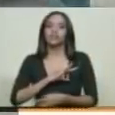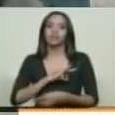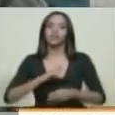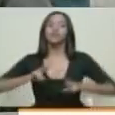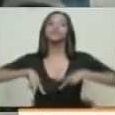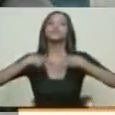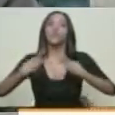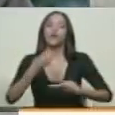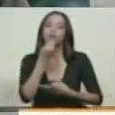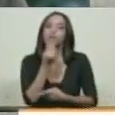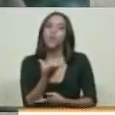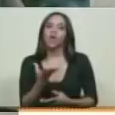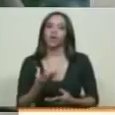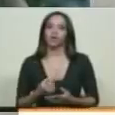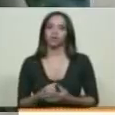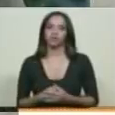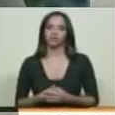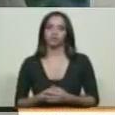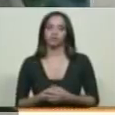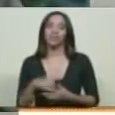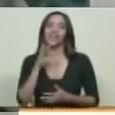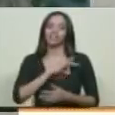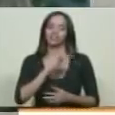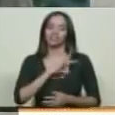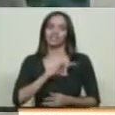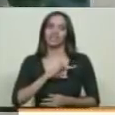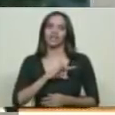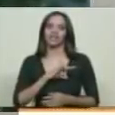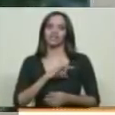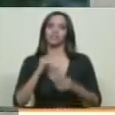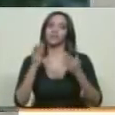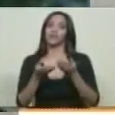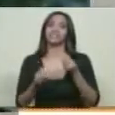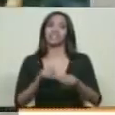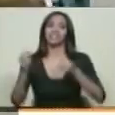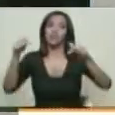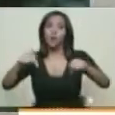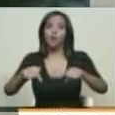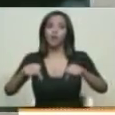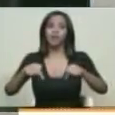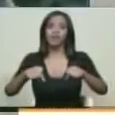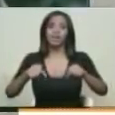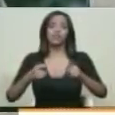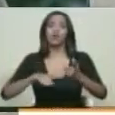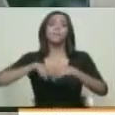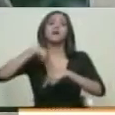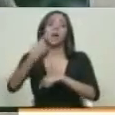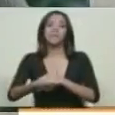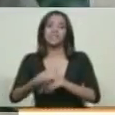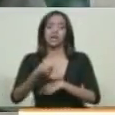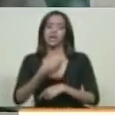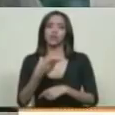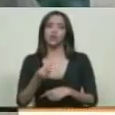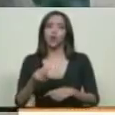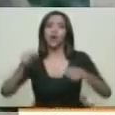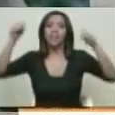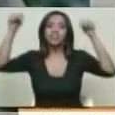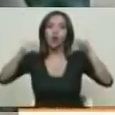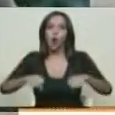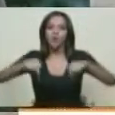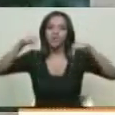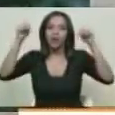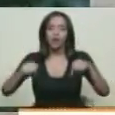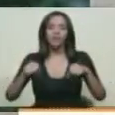nueva y buena, la sociedad socialista. Pero eso hay que hacerlo hoy, eso no es para mañana, es hoy. Cada uno